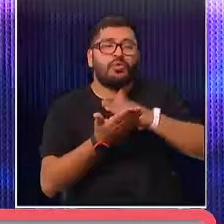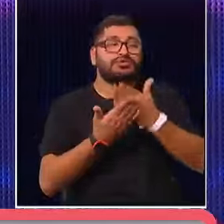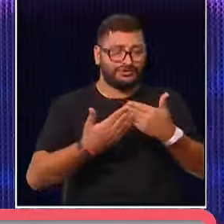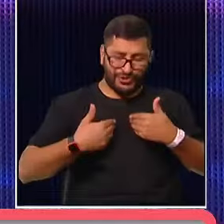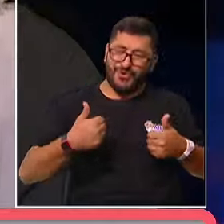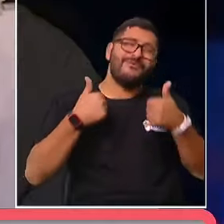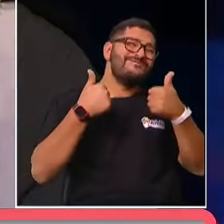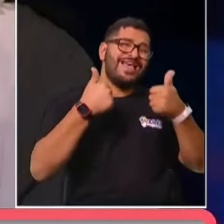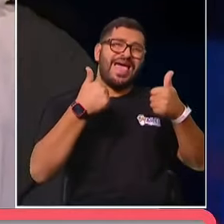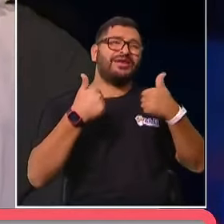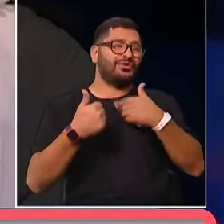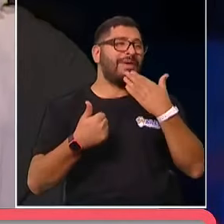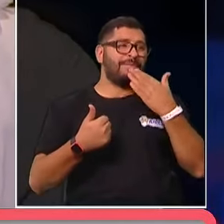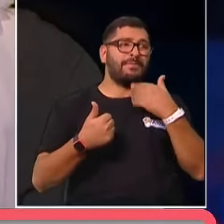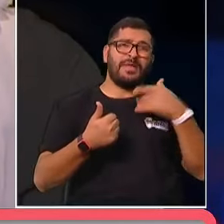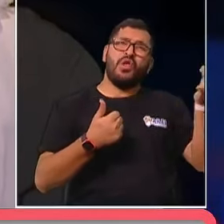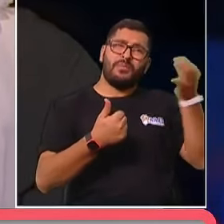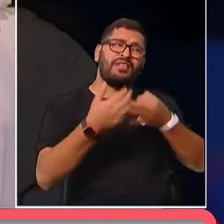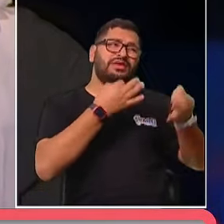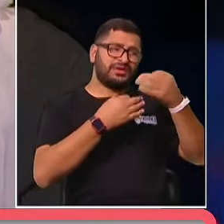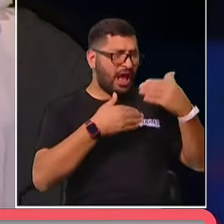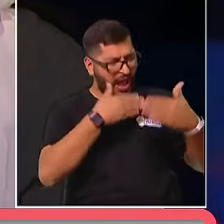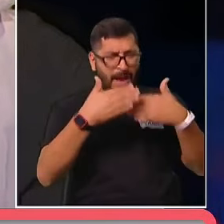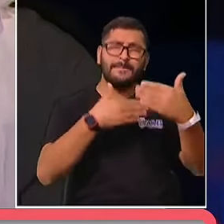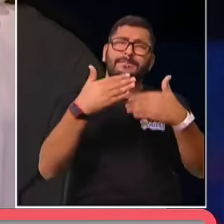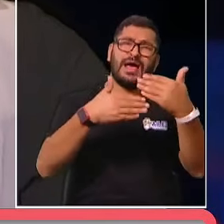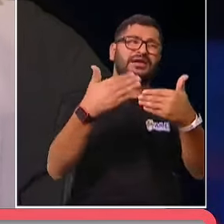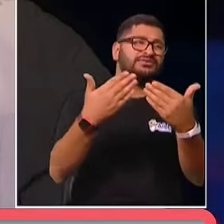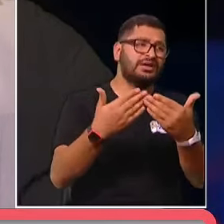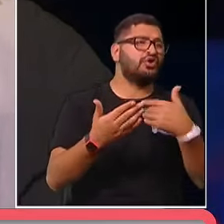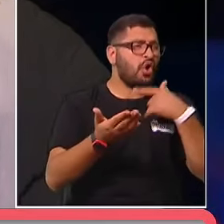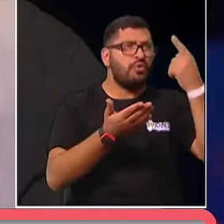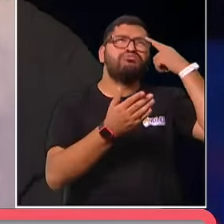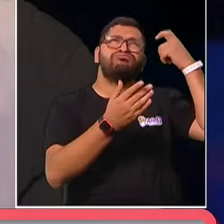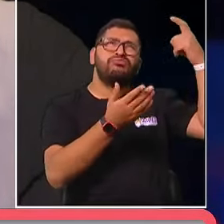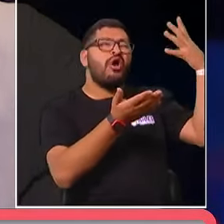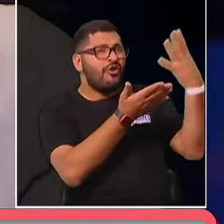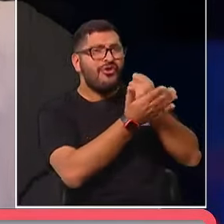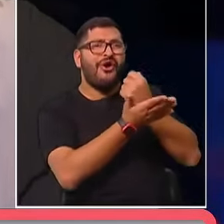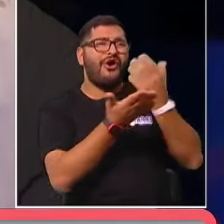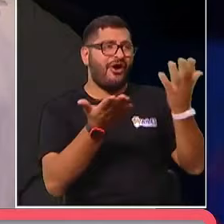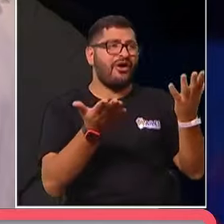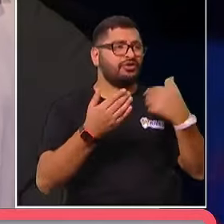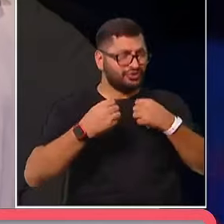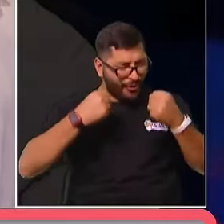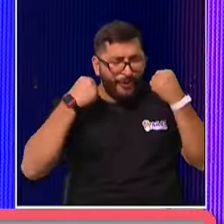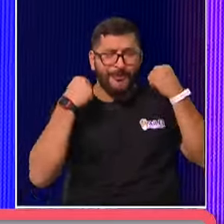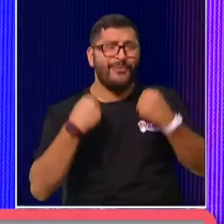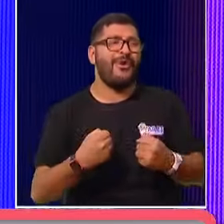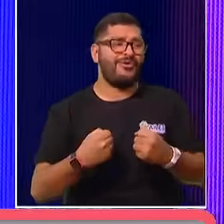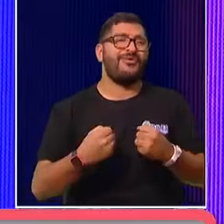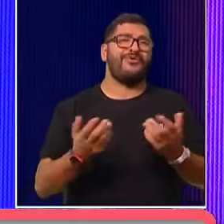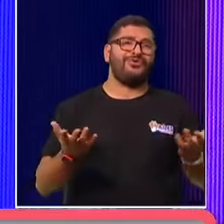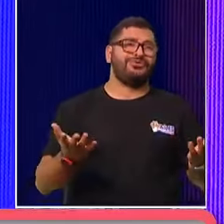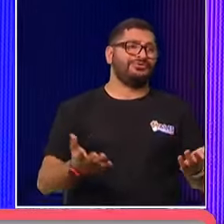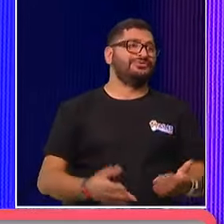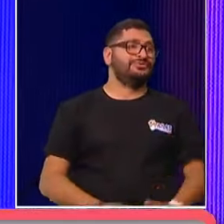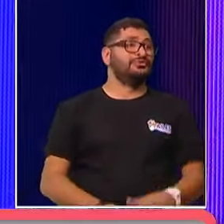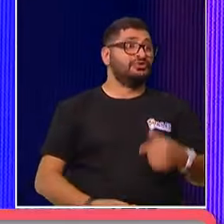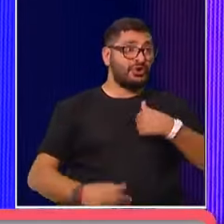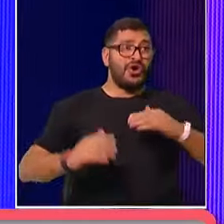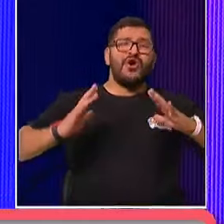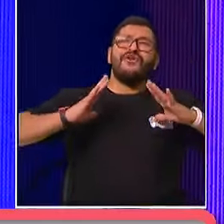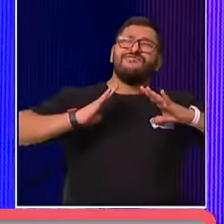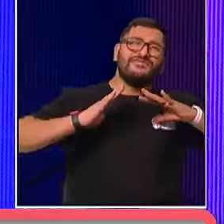siga logrando mi sueño y lo estoy haciendo. Bueno, yo felicito la unión de esta